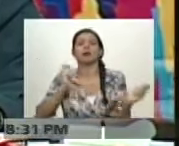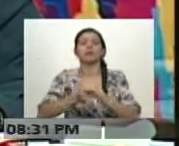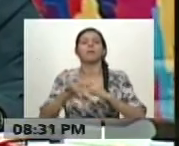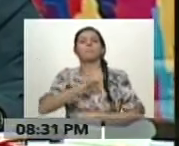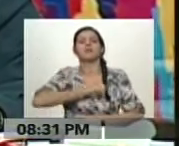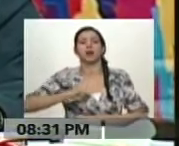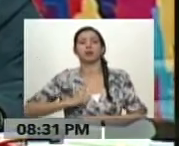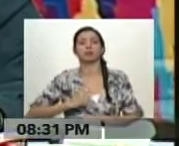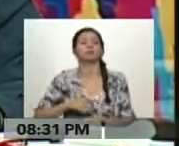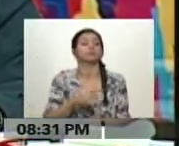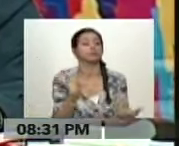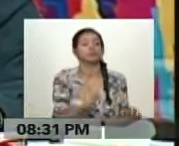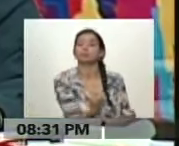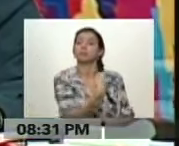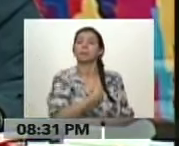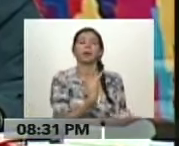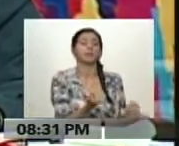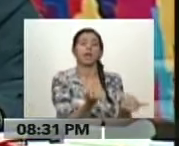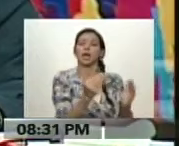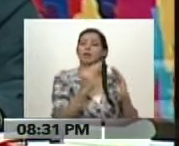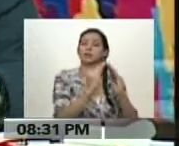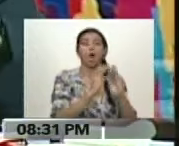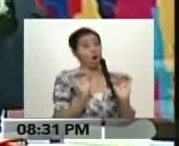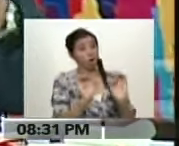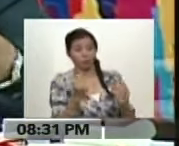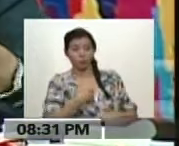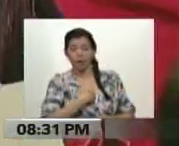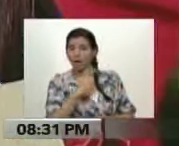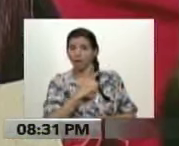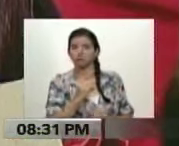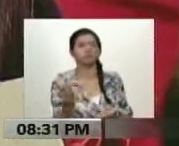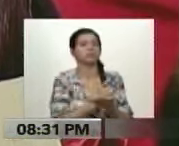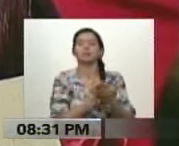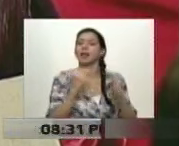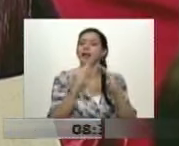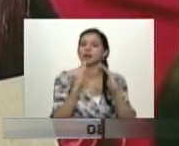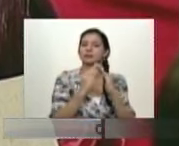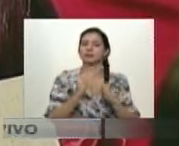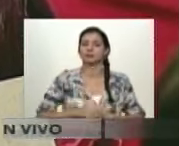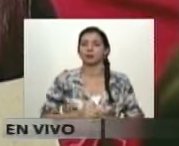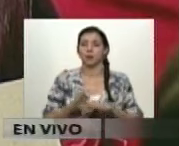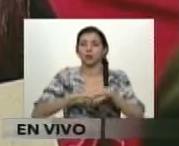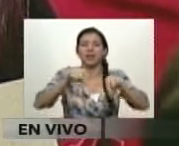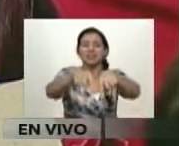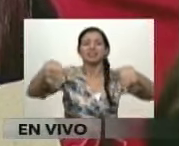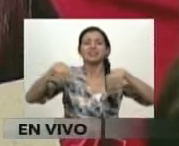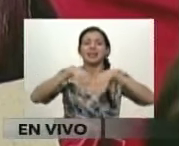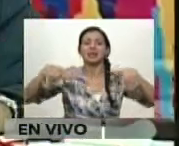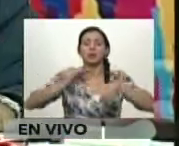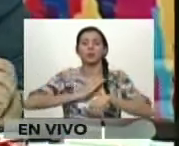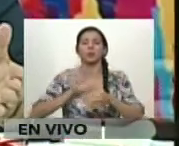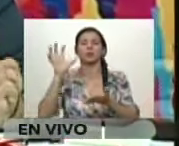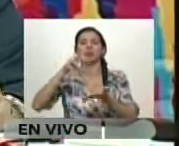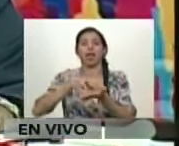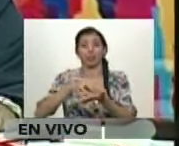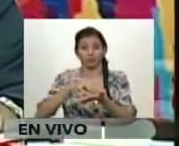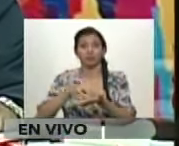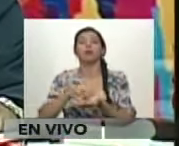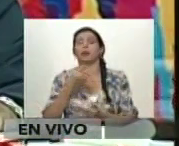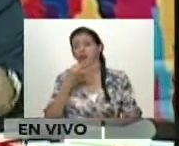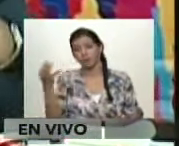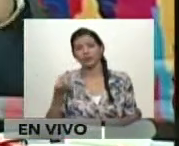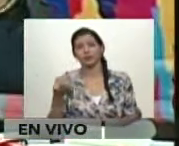a cobrarle o a expropiarle por los terrenos donde han sido construidos y más. Esa es la